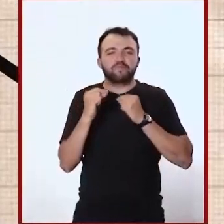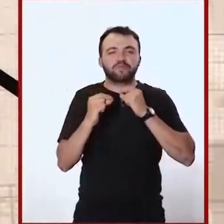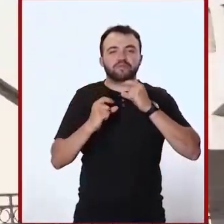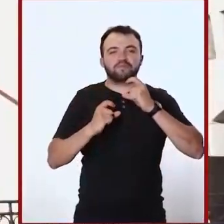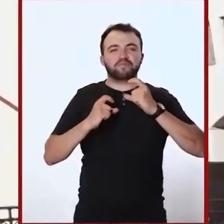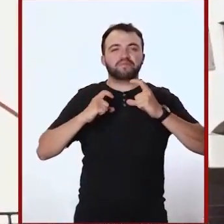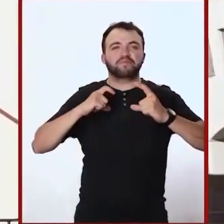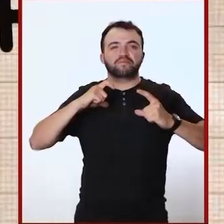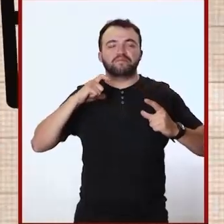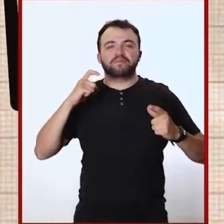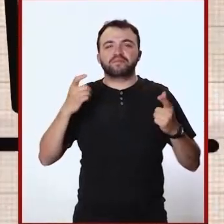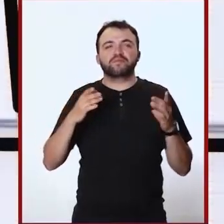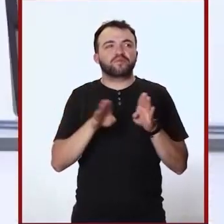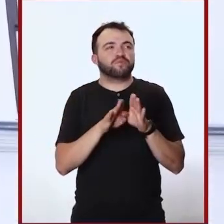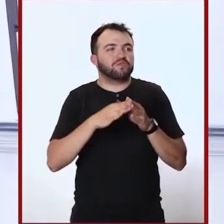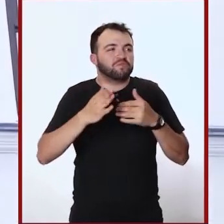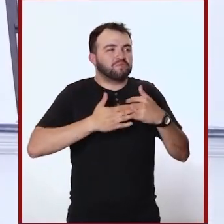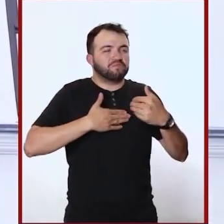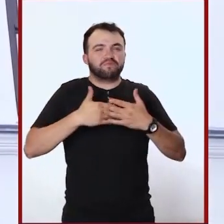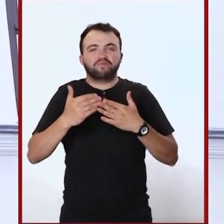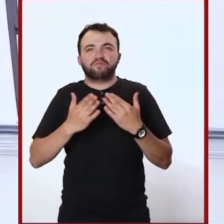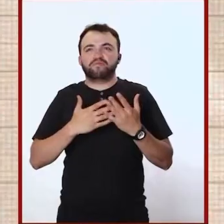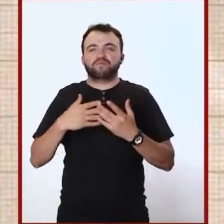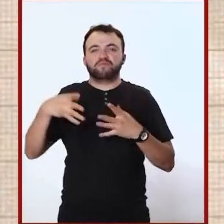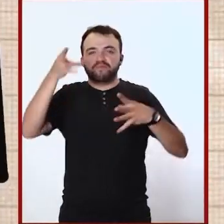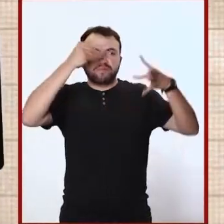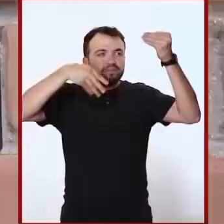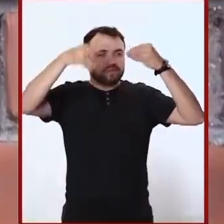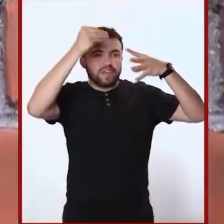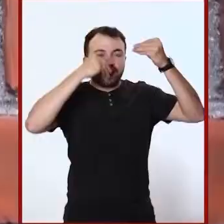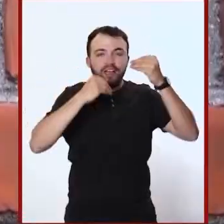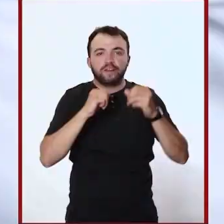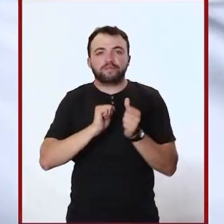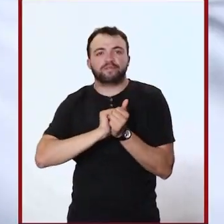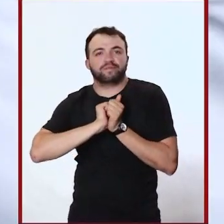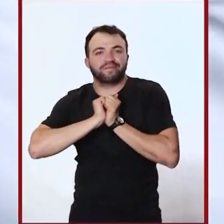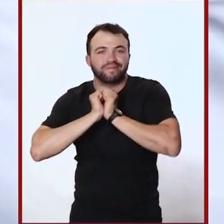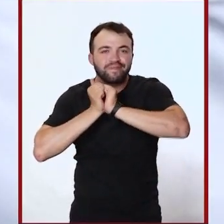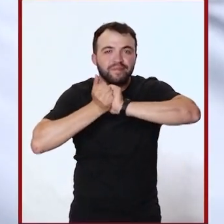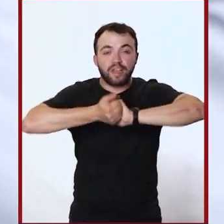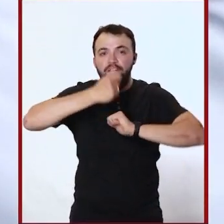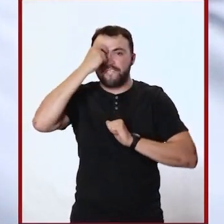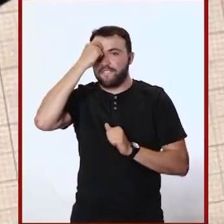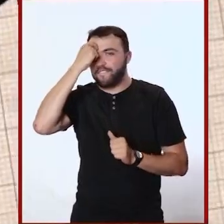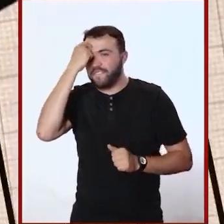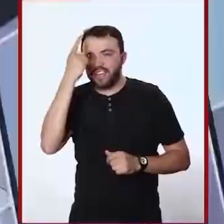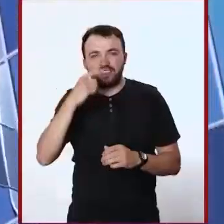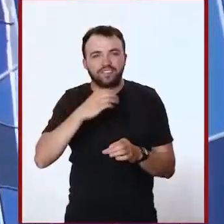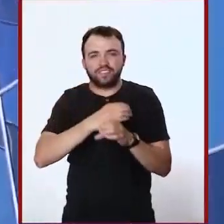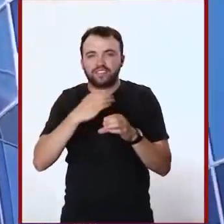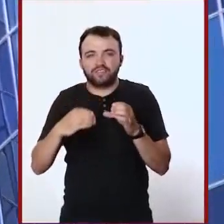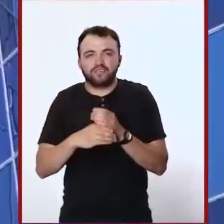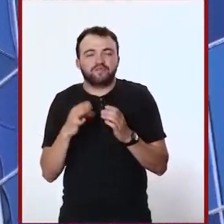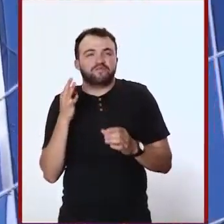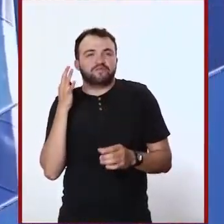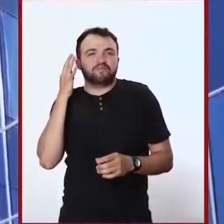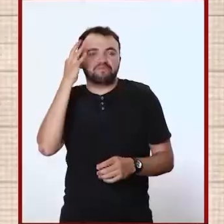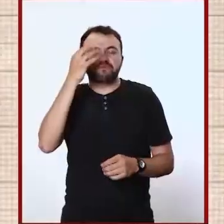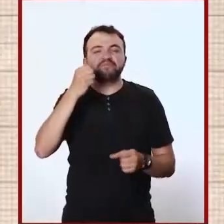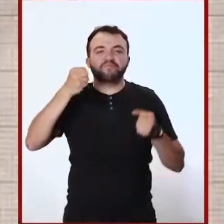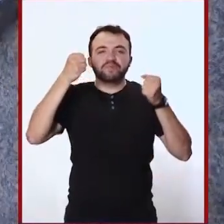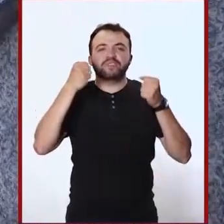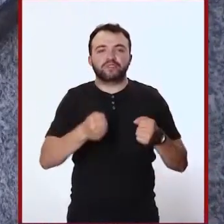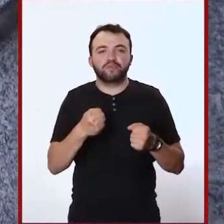se va a convertir ya en una consolidación de estas habilidades para poder ser más exitosos en los proyectos que